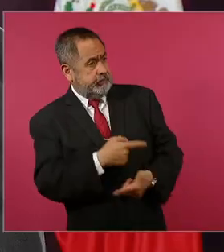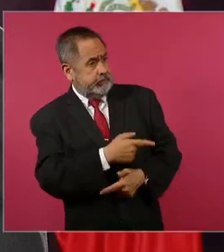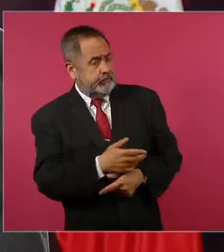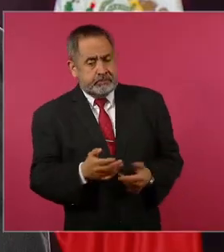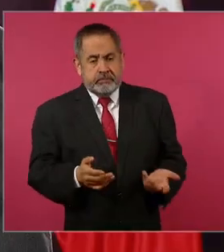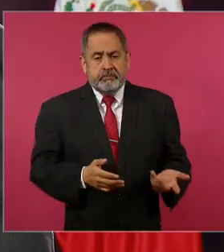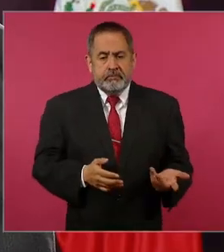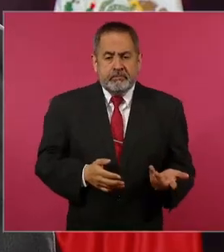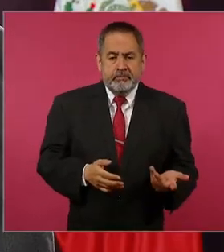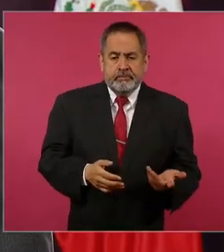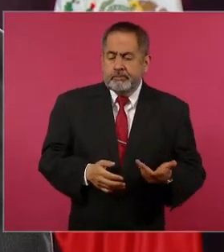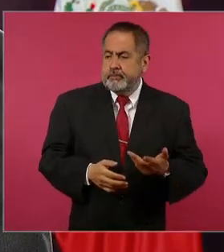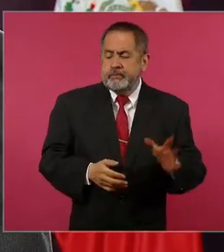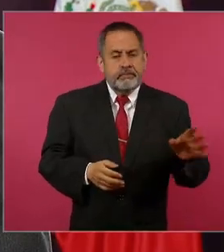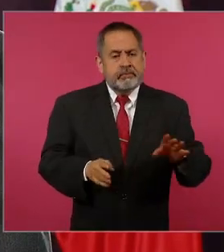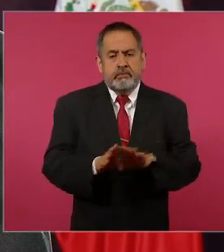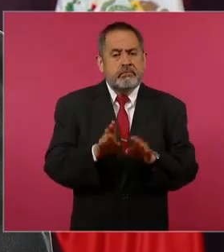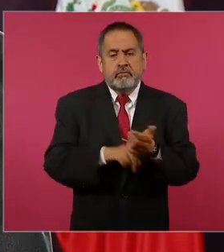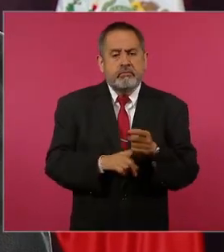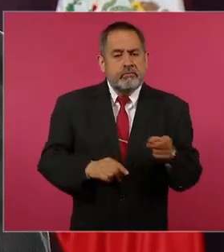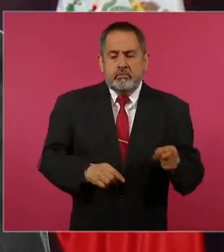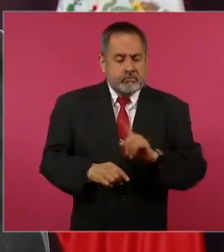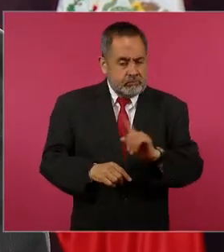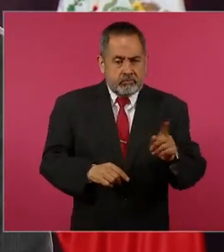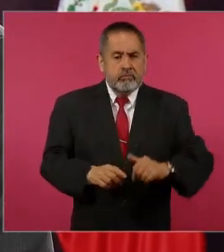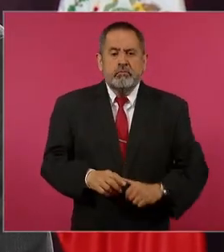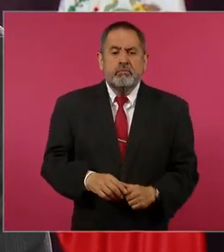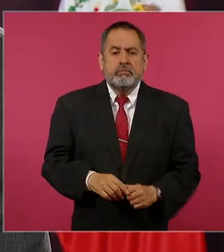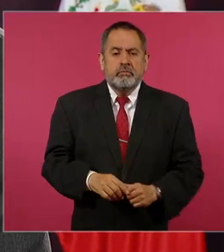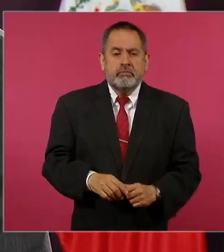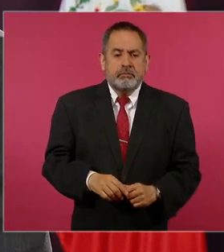que esté al servicio, como